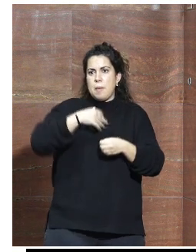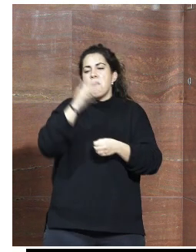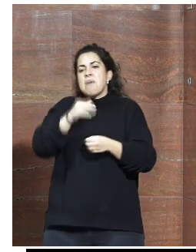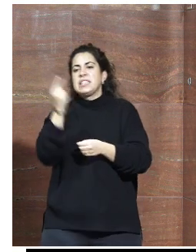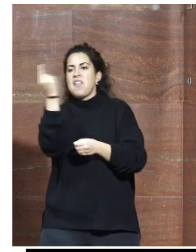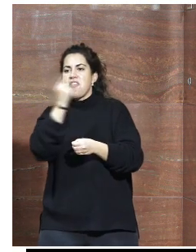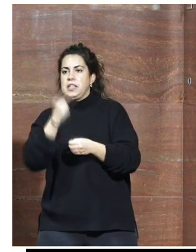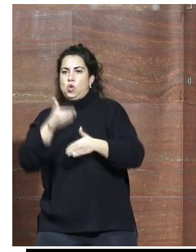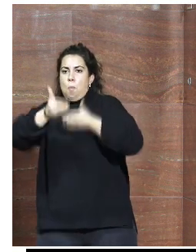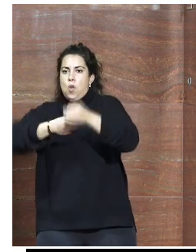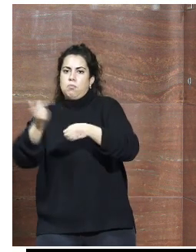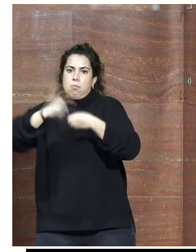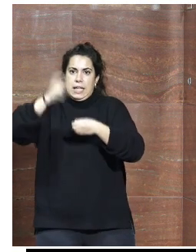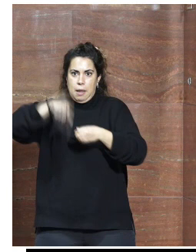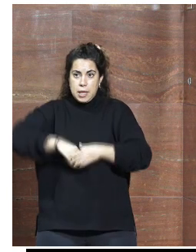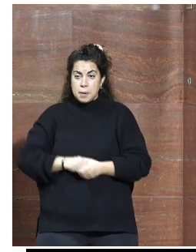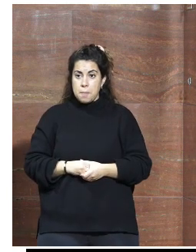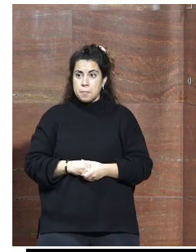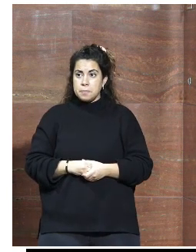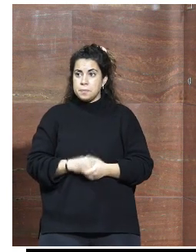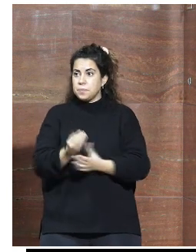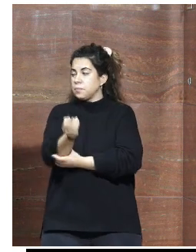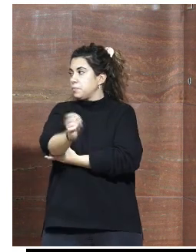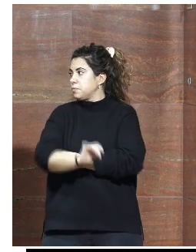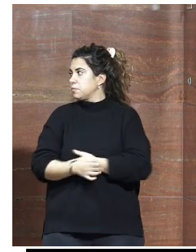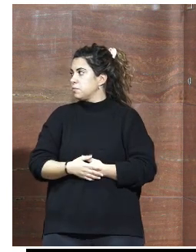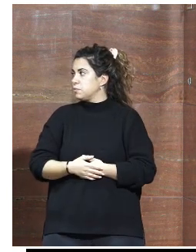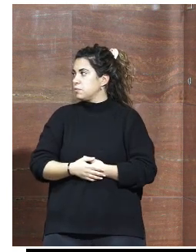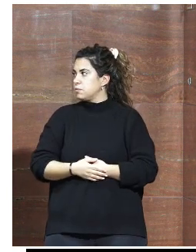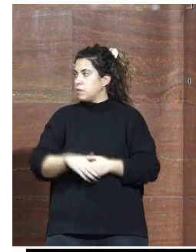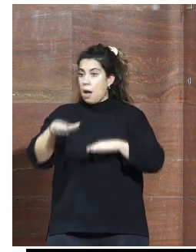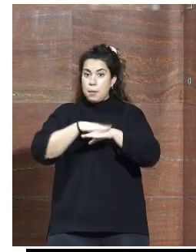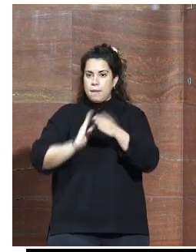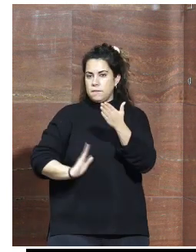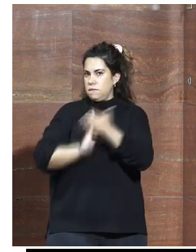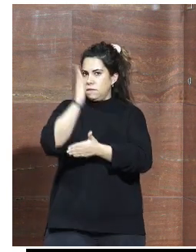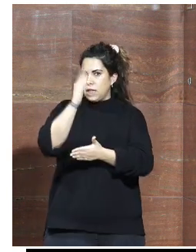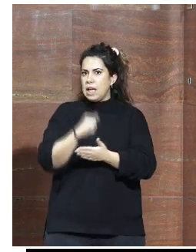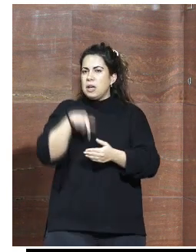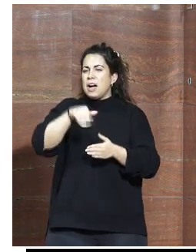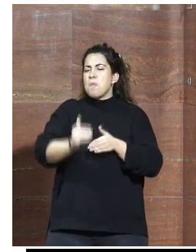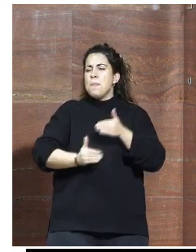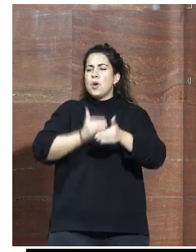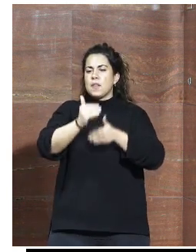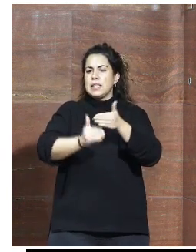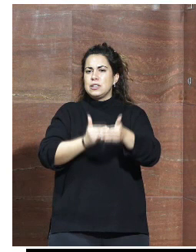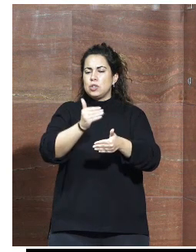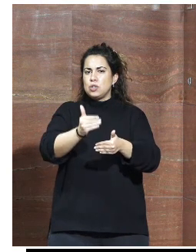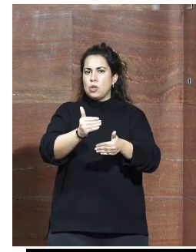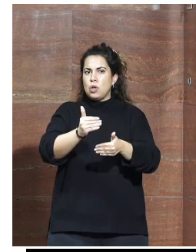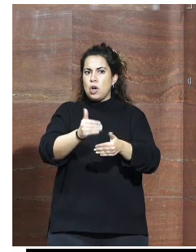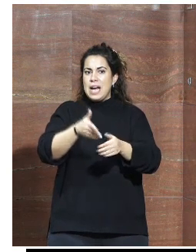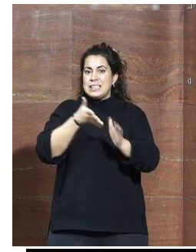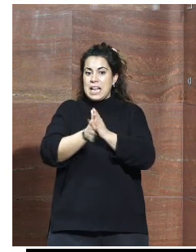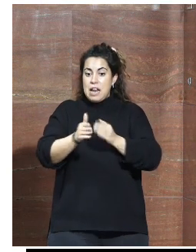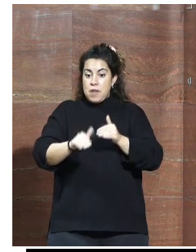diseño. Nosotros en esto decimos, ¿verdad, David? Que aquí hay un proceso que es de adelante y